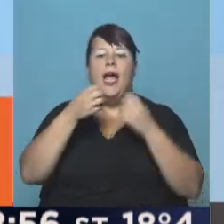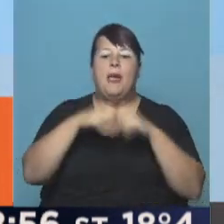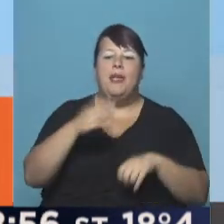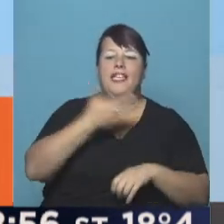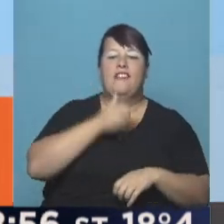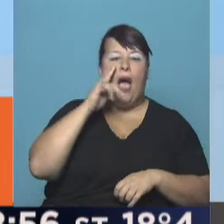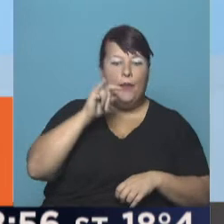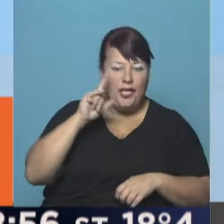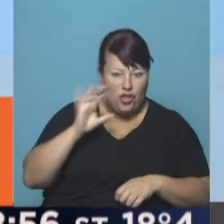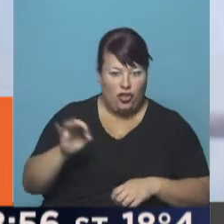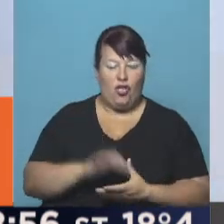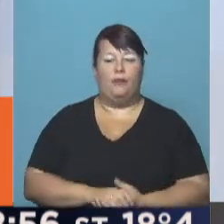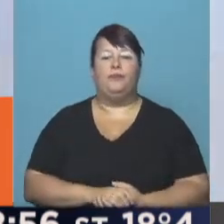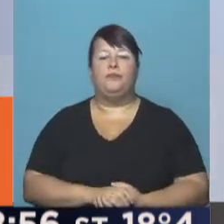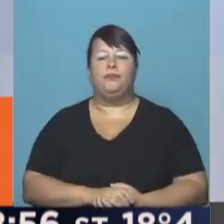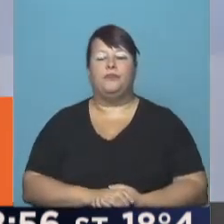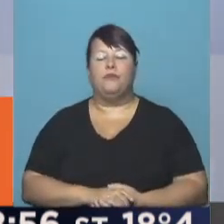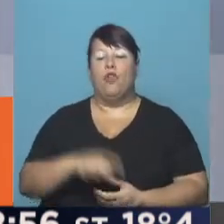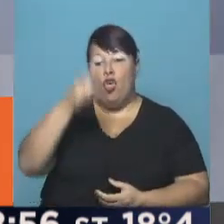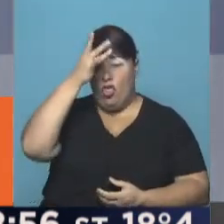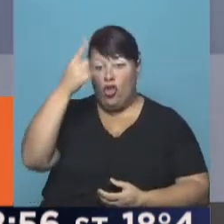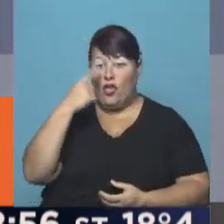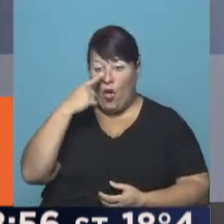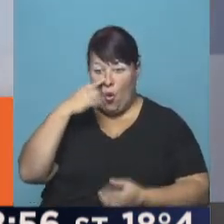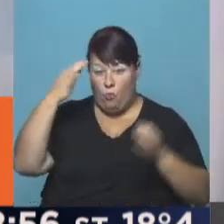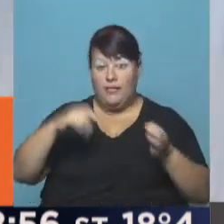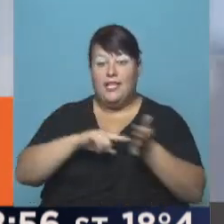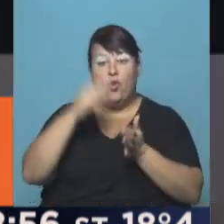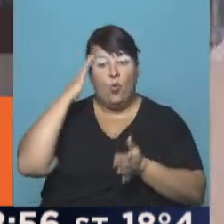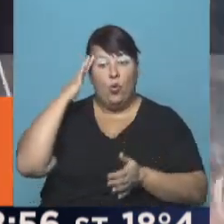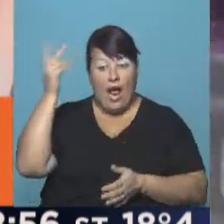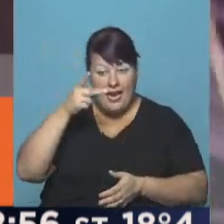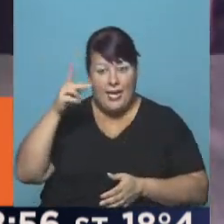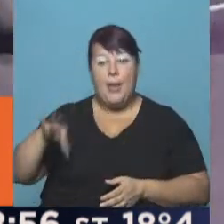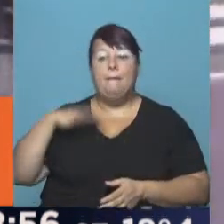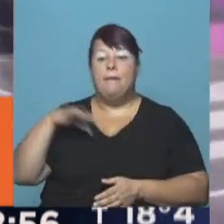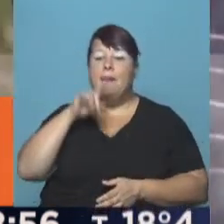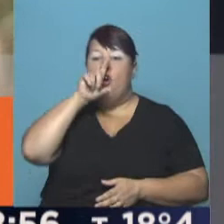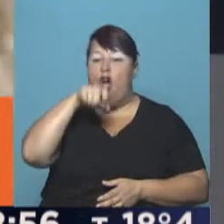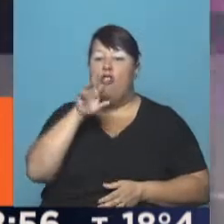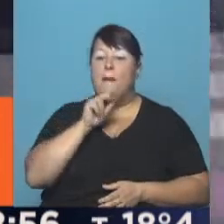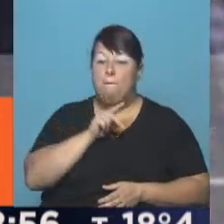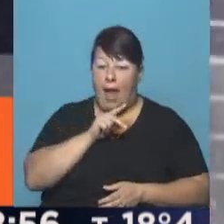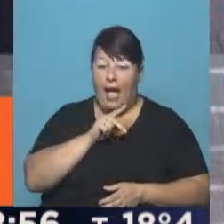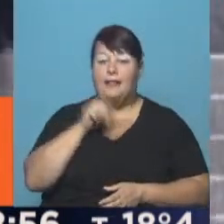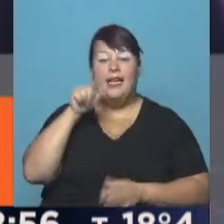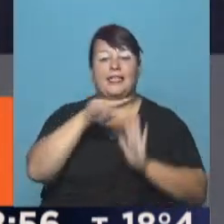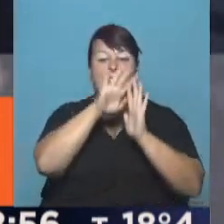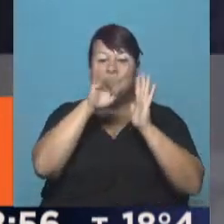de Mariano Biasin. El 12 de junio entonces, en el Centro Cultural Kirchner, los premios Cóndor de Plata. Estos son los